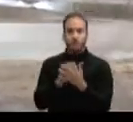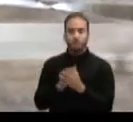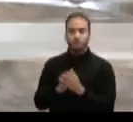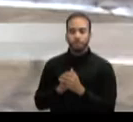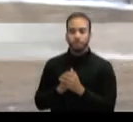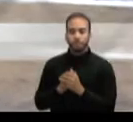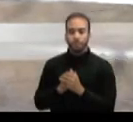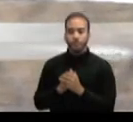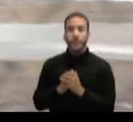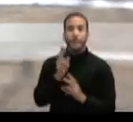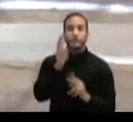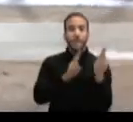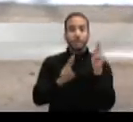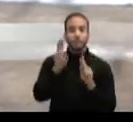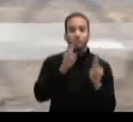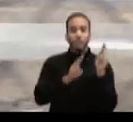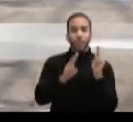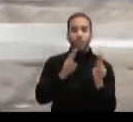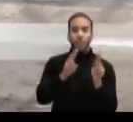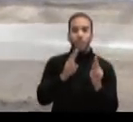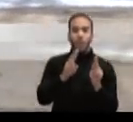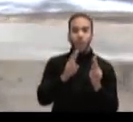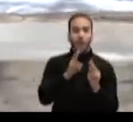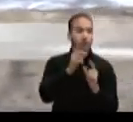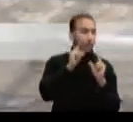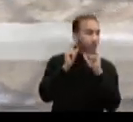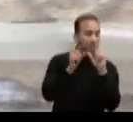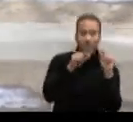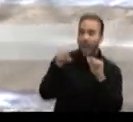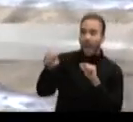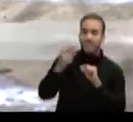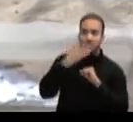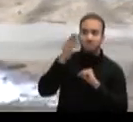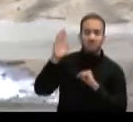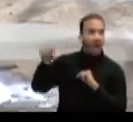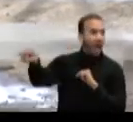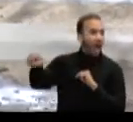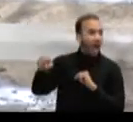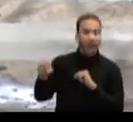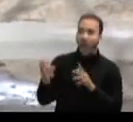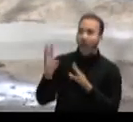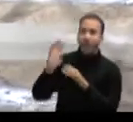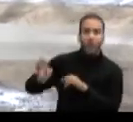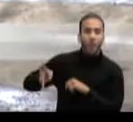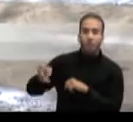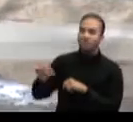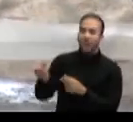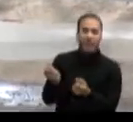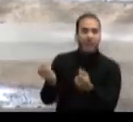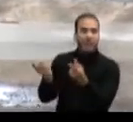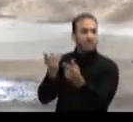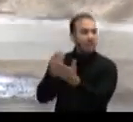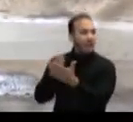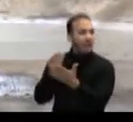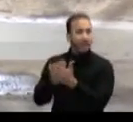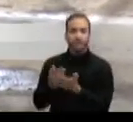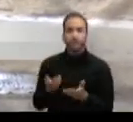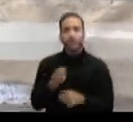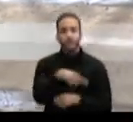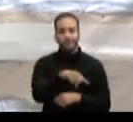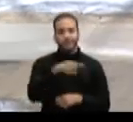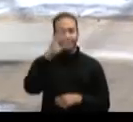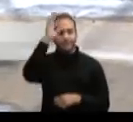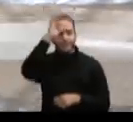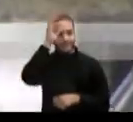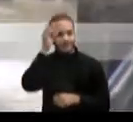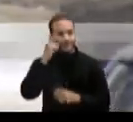parte, la ciudadanía ve esto e interpreta como un despilfarro de agua ante el desconocimiento. Aún así, el